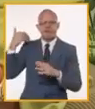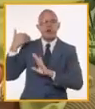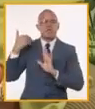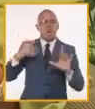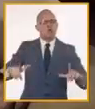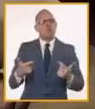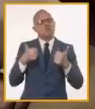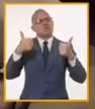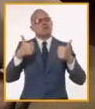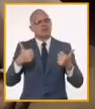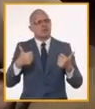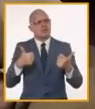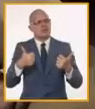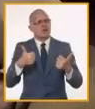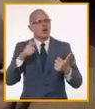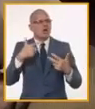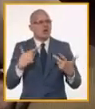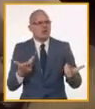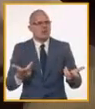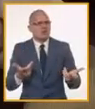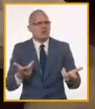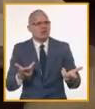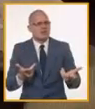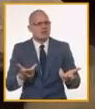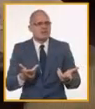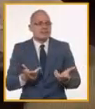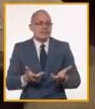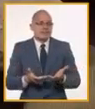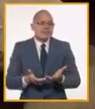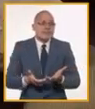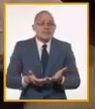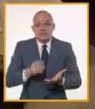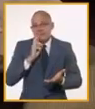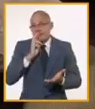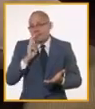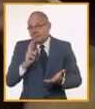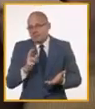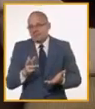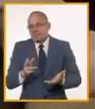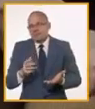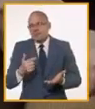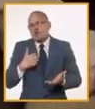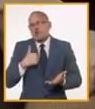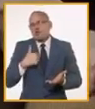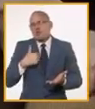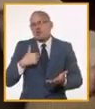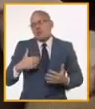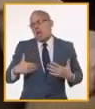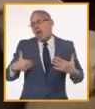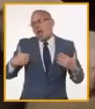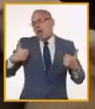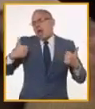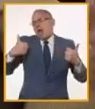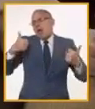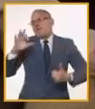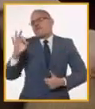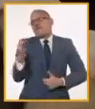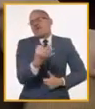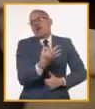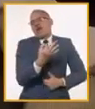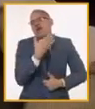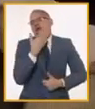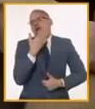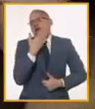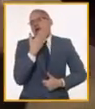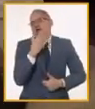ser y quiso hacer? Sí, bueno, satisfecho al 100% eso no existe. Sería muy...